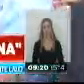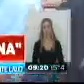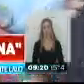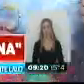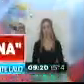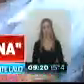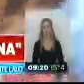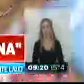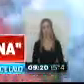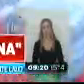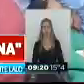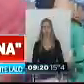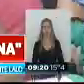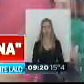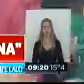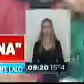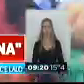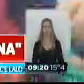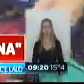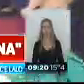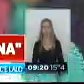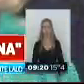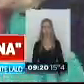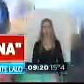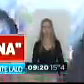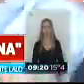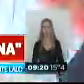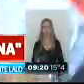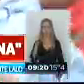cuentan, Gaucho, que no pidió ningún tipo de privilegio a la hora de llegar